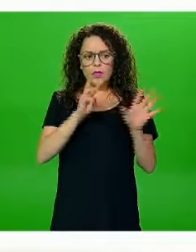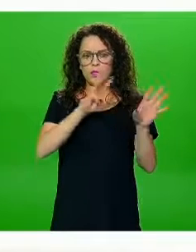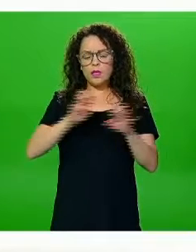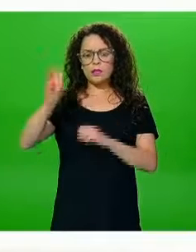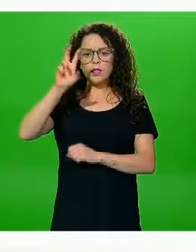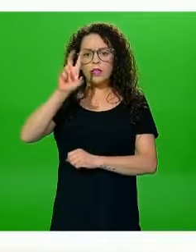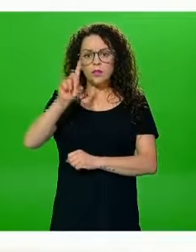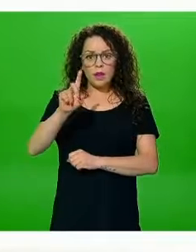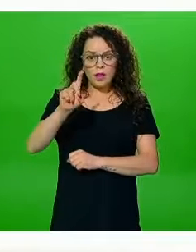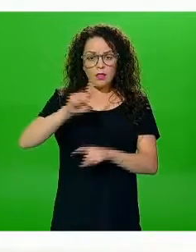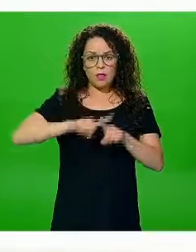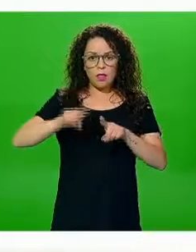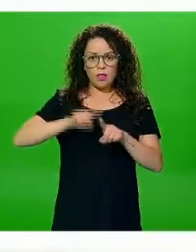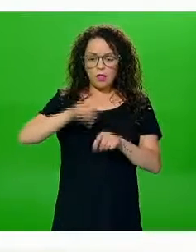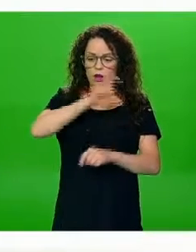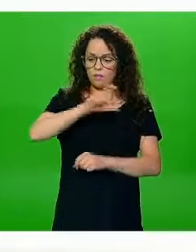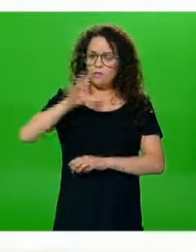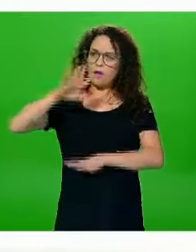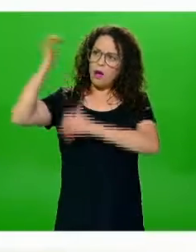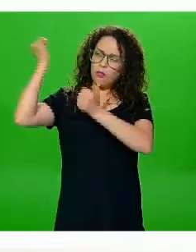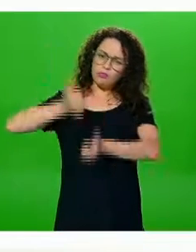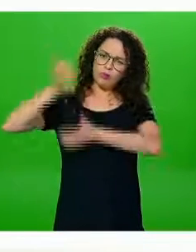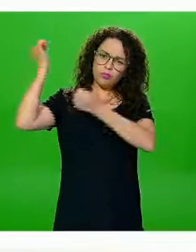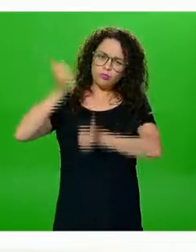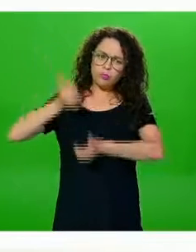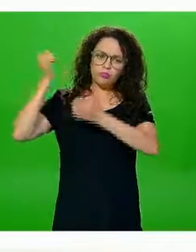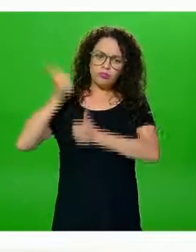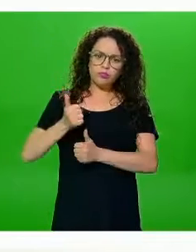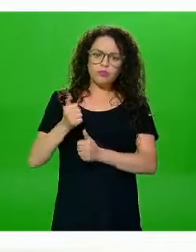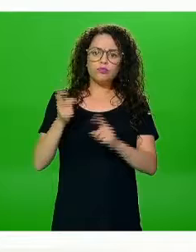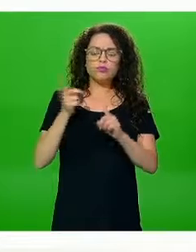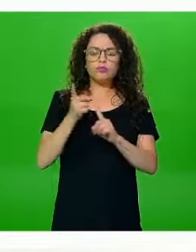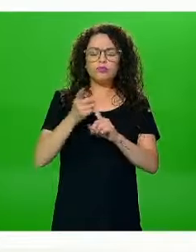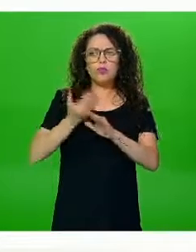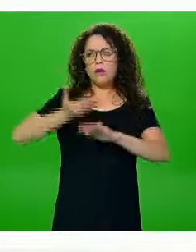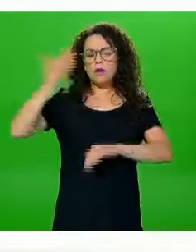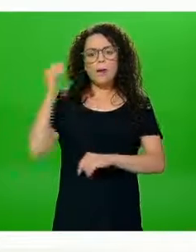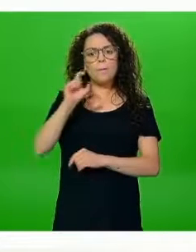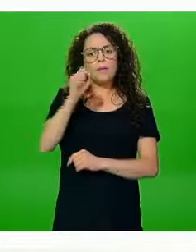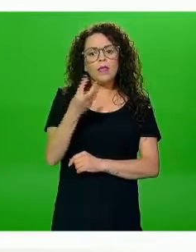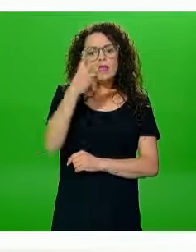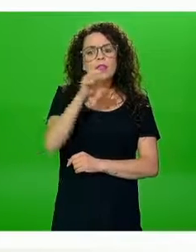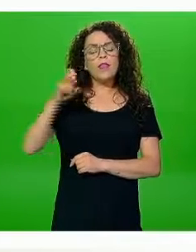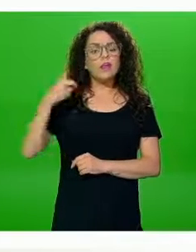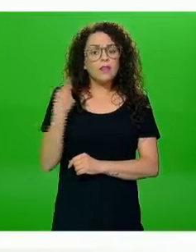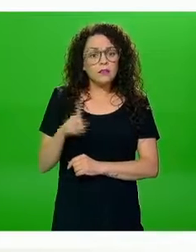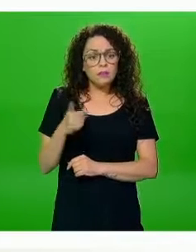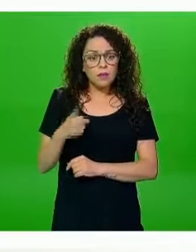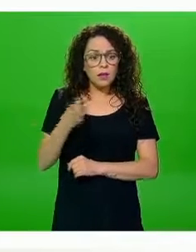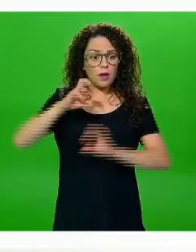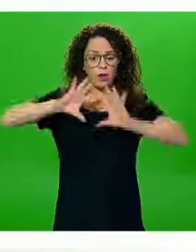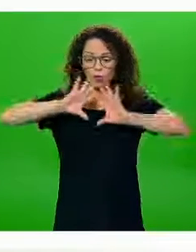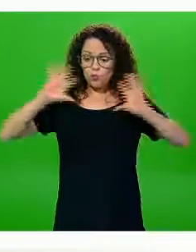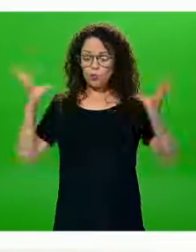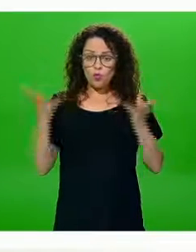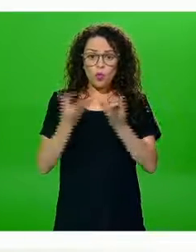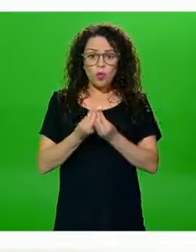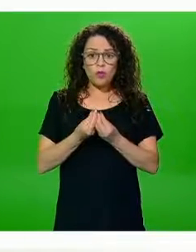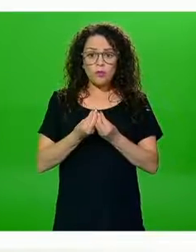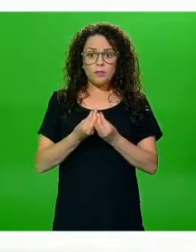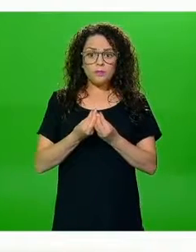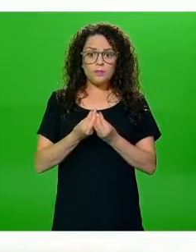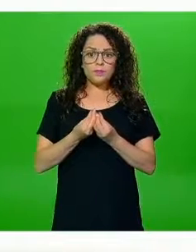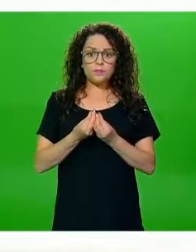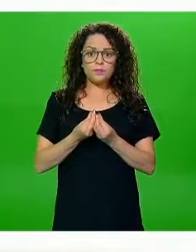4.518.330 dosis las que han arribado al país desde el pasado 23 de diciembre y con eso la suma total de dosis